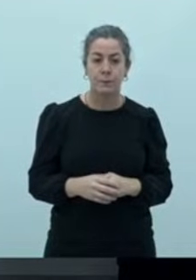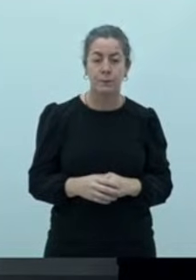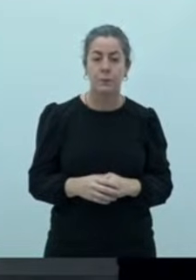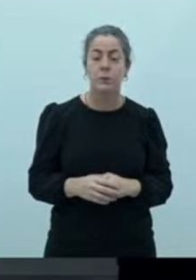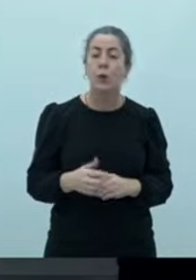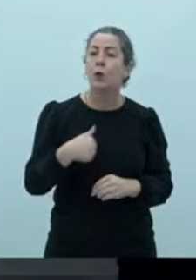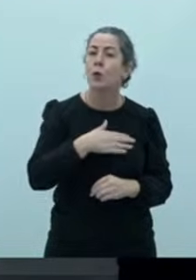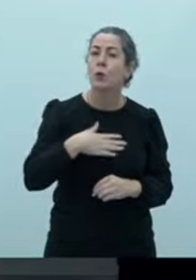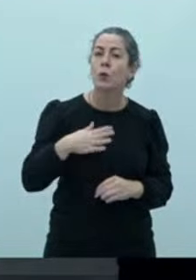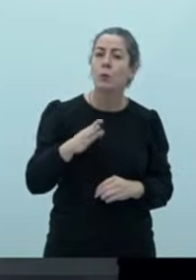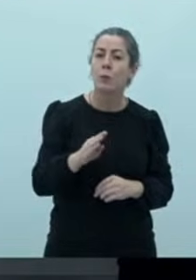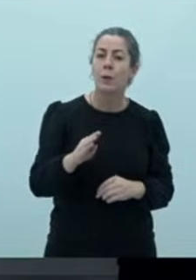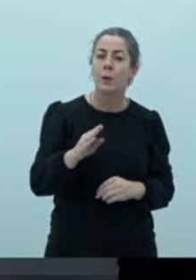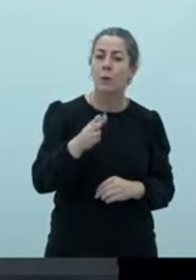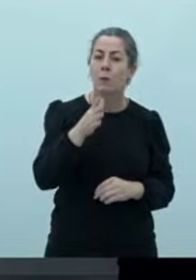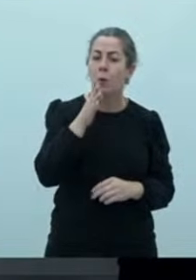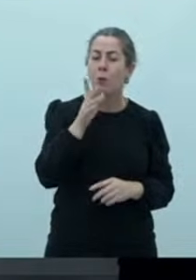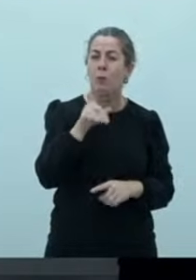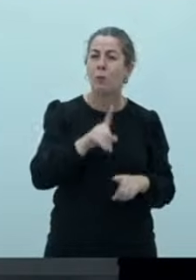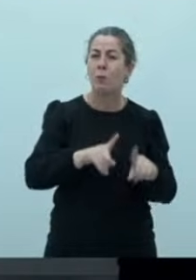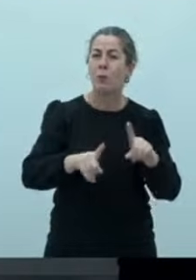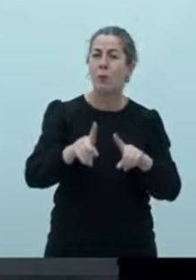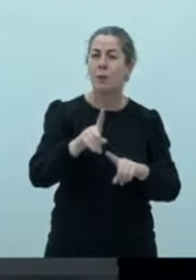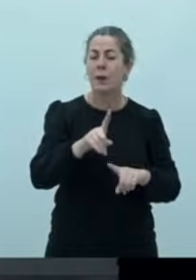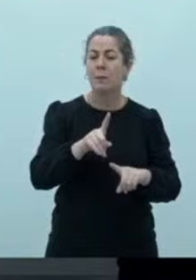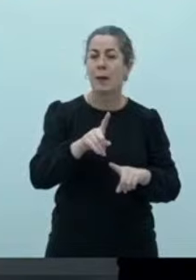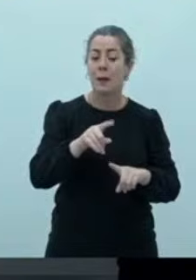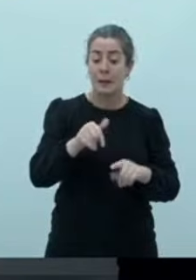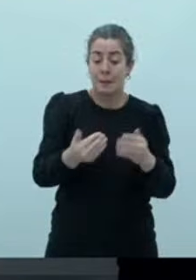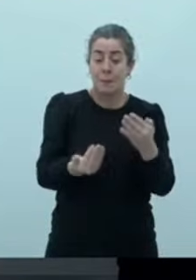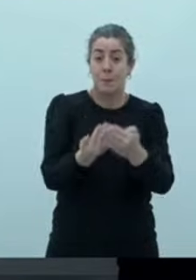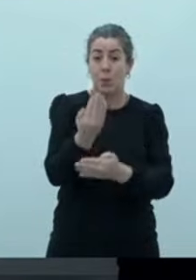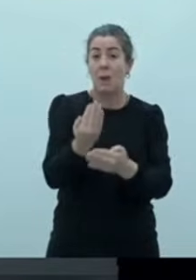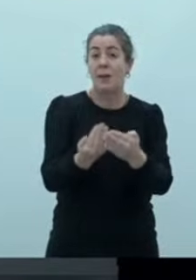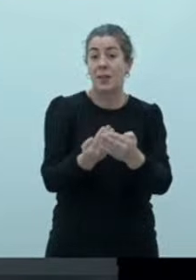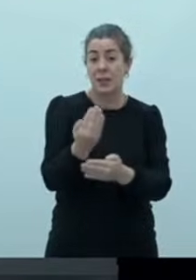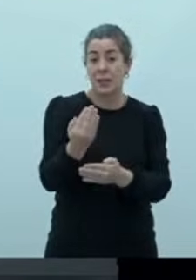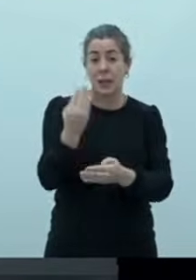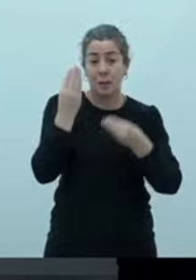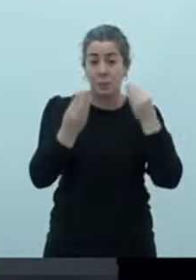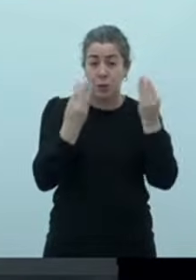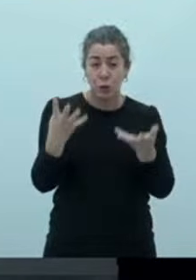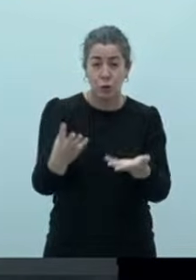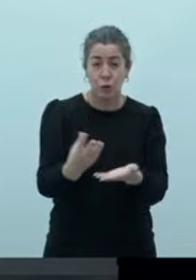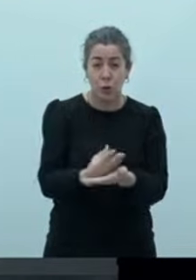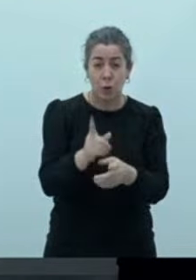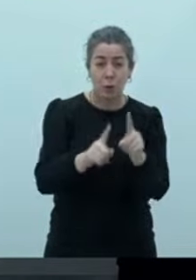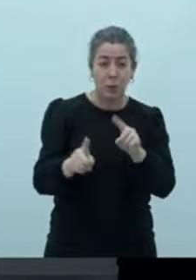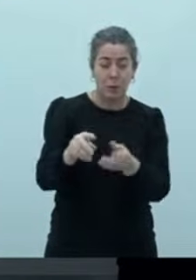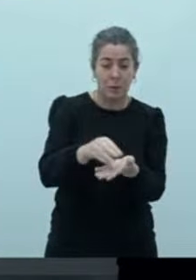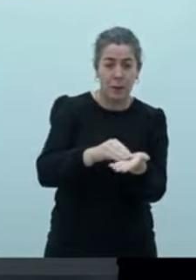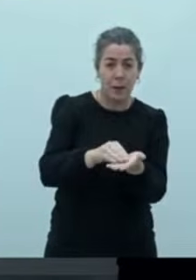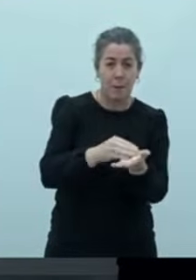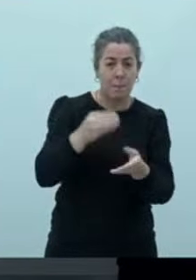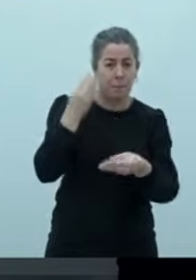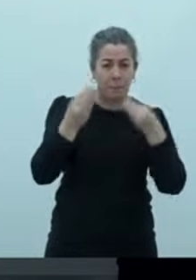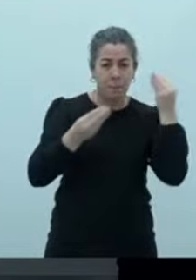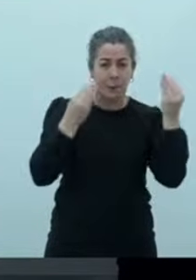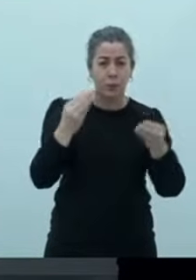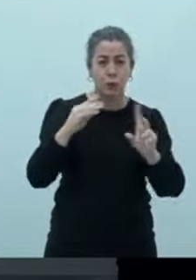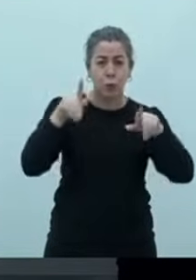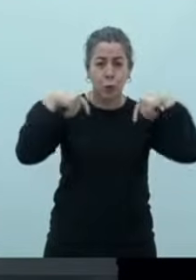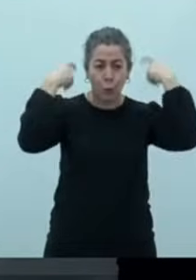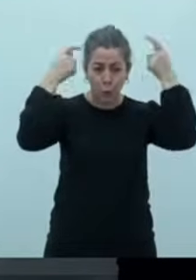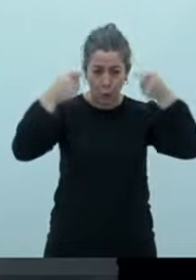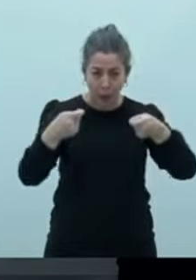Yo le quería preguntar por las incidencias que hubo esta mañana. Entiendo que todas han quedado resueltas, pero creo que era Cuacos de Yuste donde se había